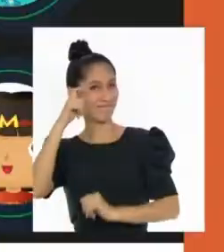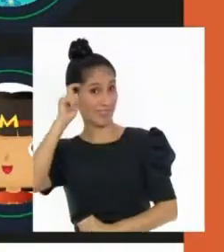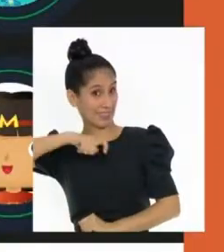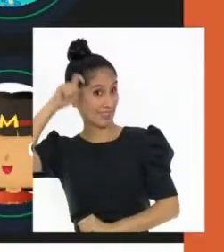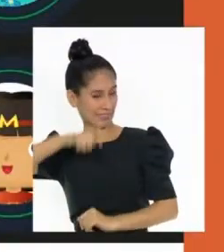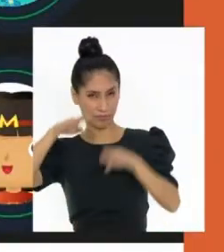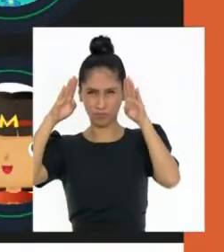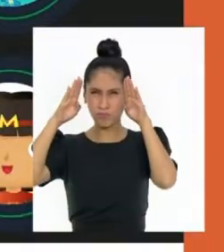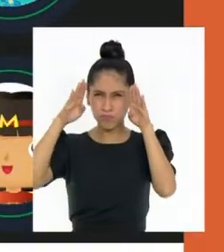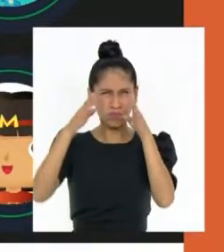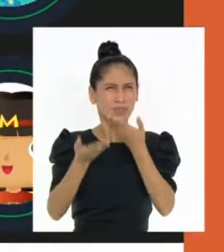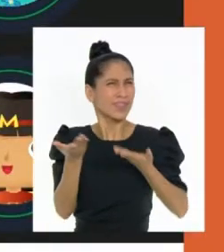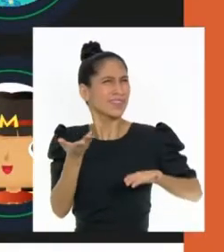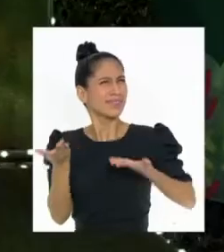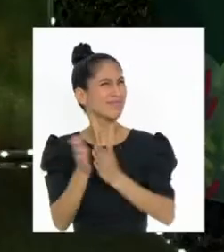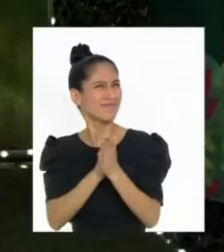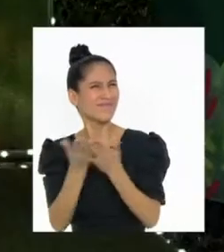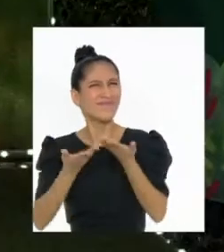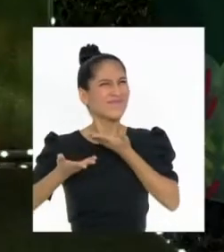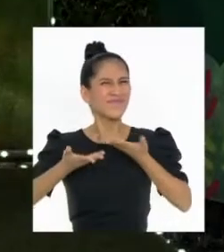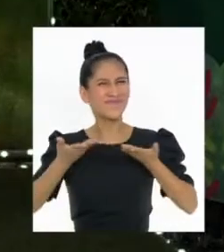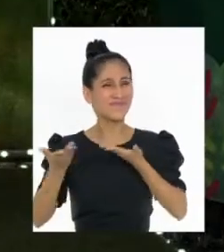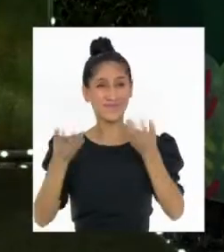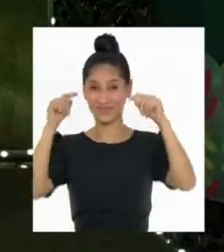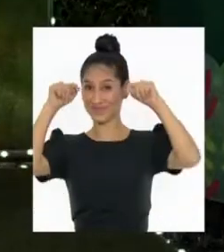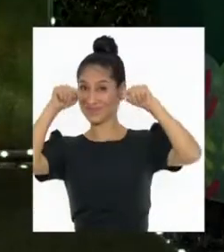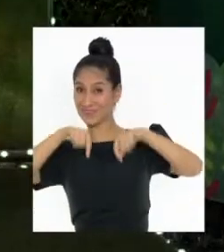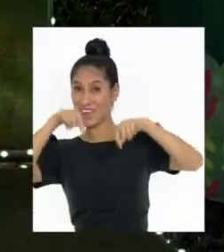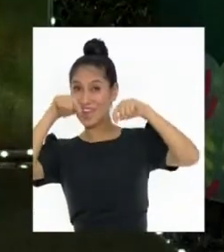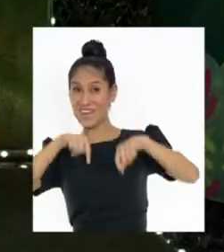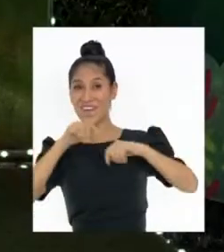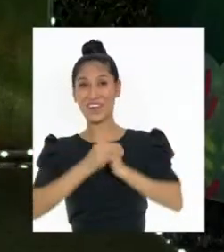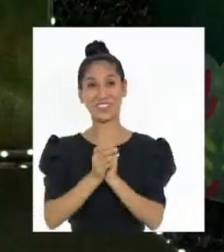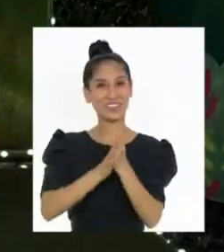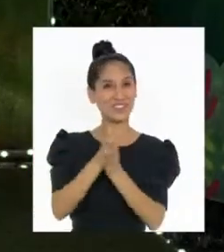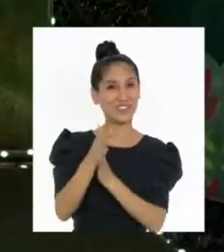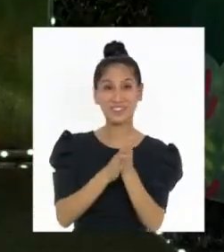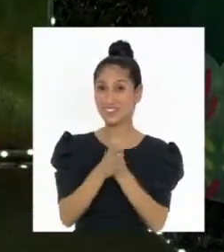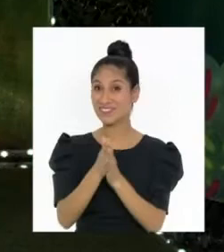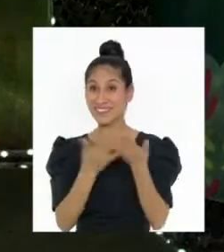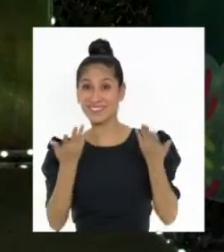concentración. ¿Qué es? ¿Qué es? Hoy entrarán en...